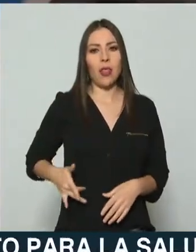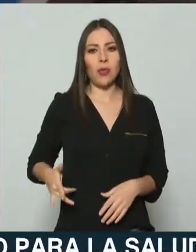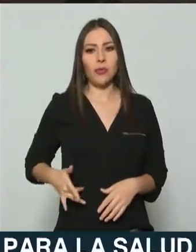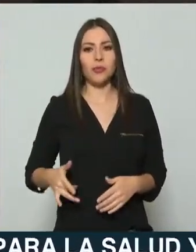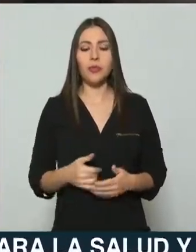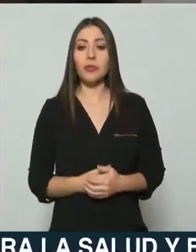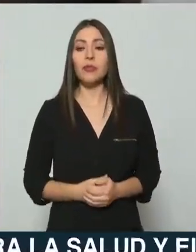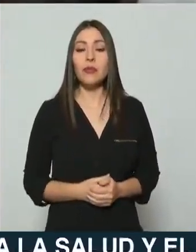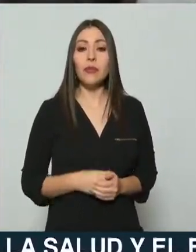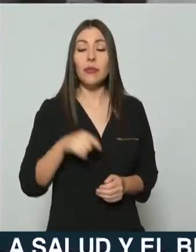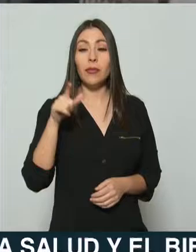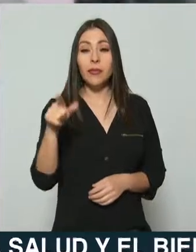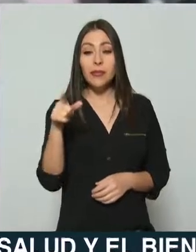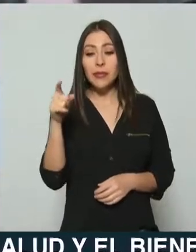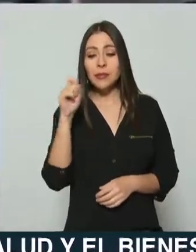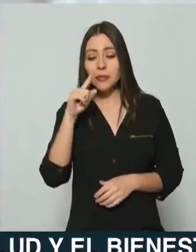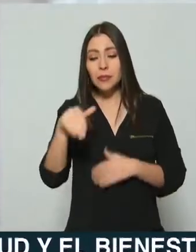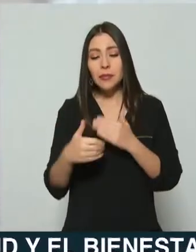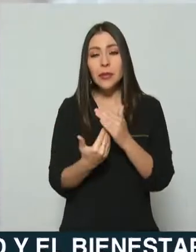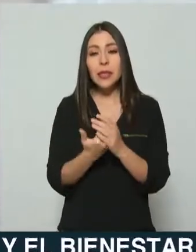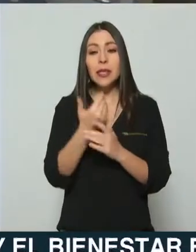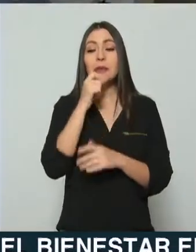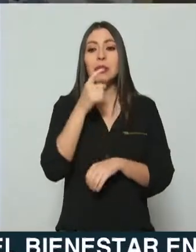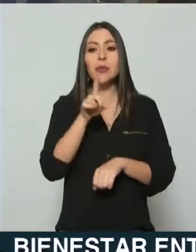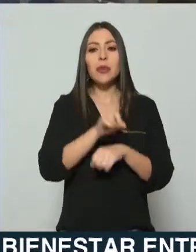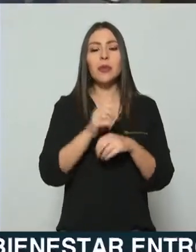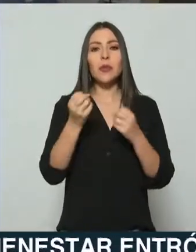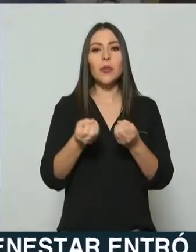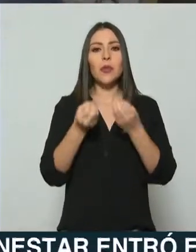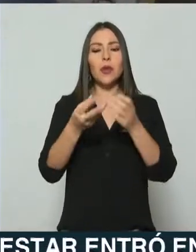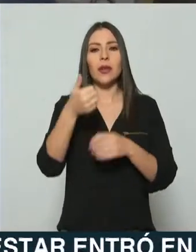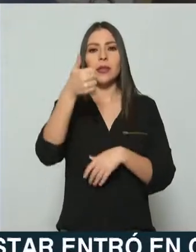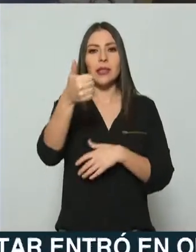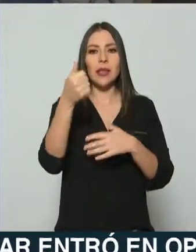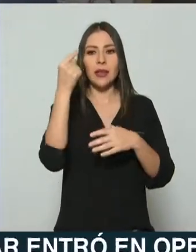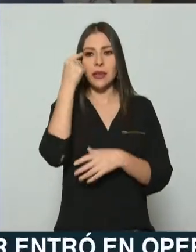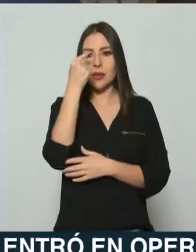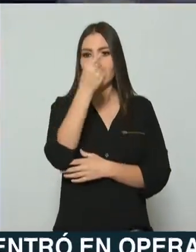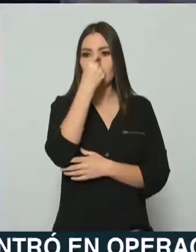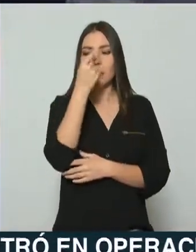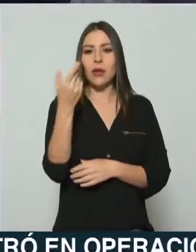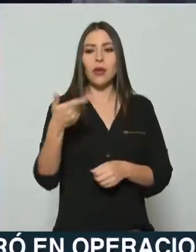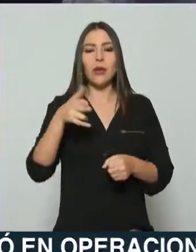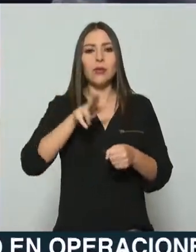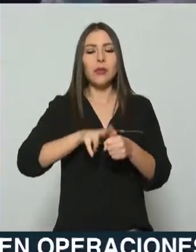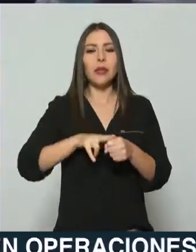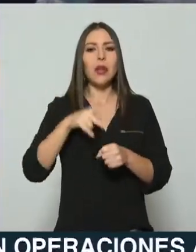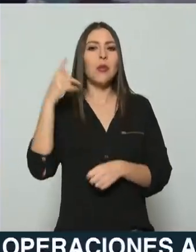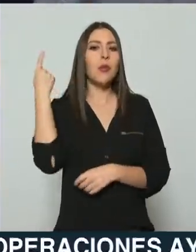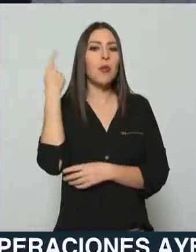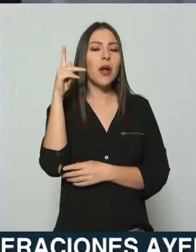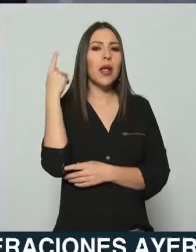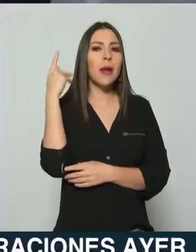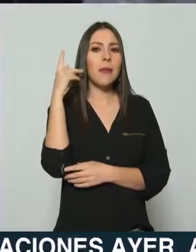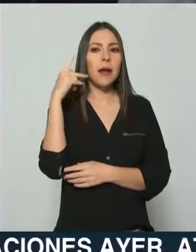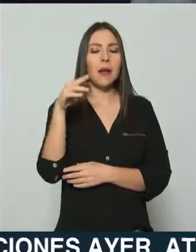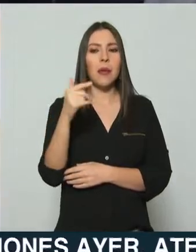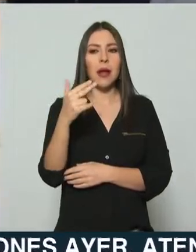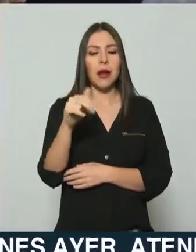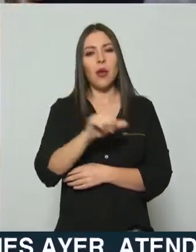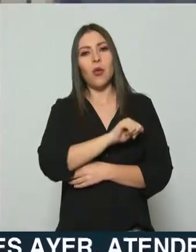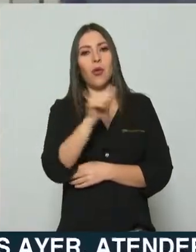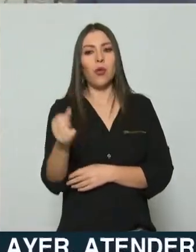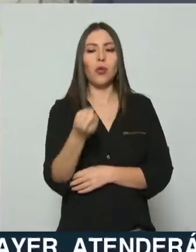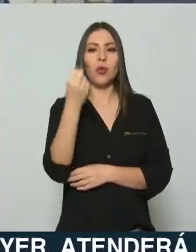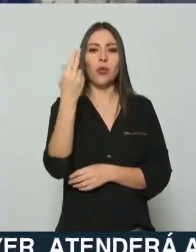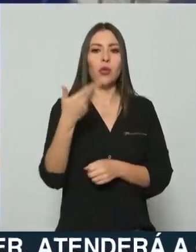de ese mismo día 6 córneas, 2 del Hospital General de Zona número 20 en Puebla, La Margarita, 2 más del Hospital